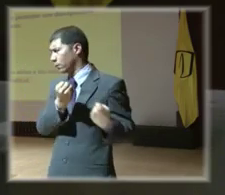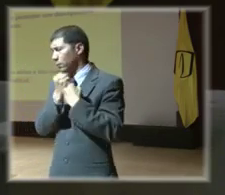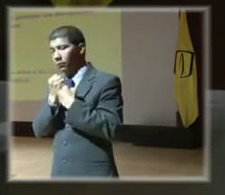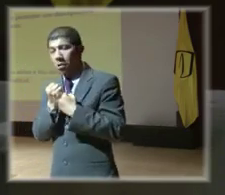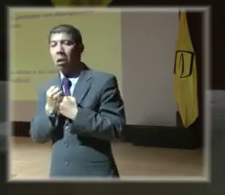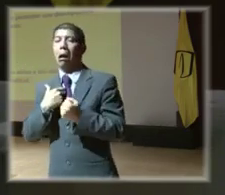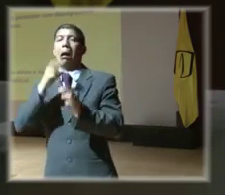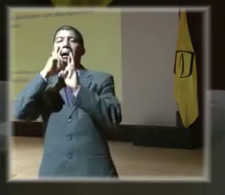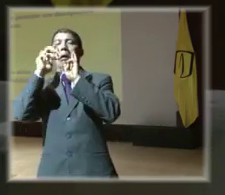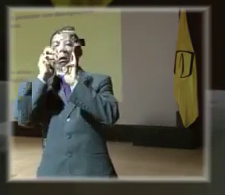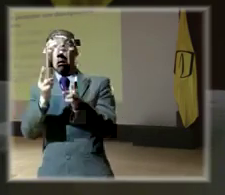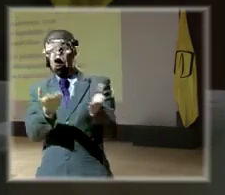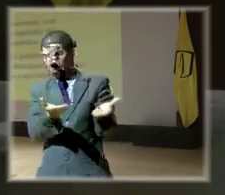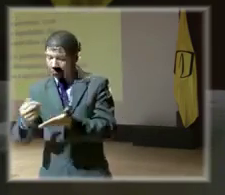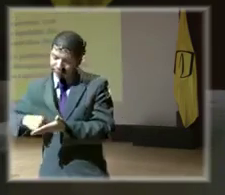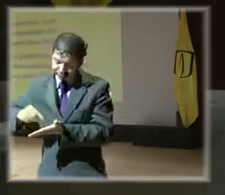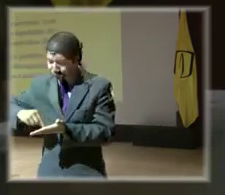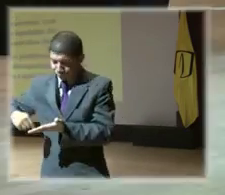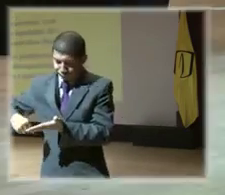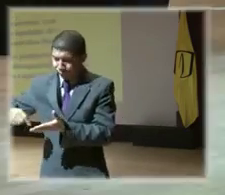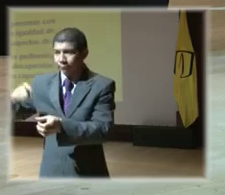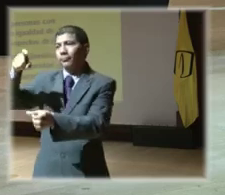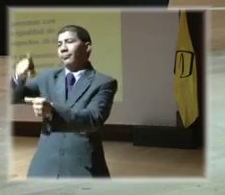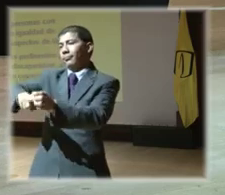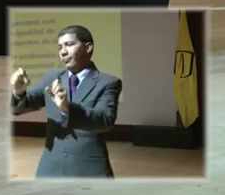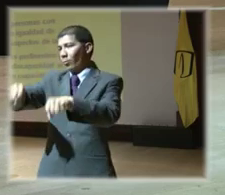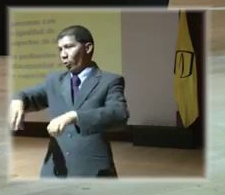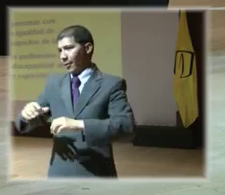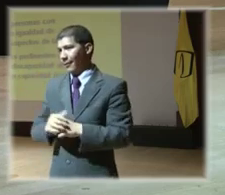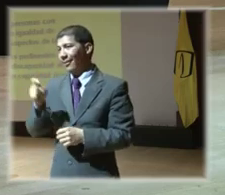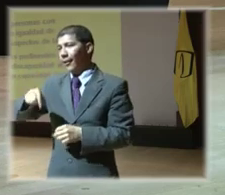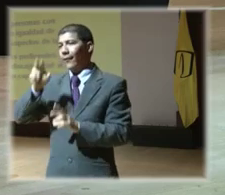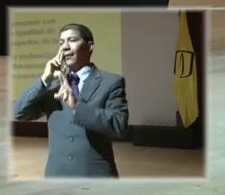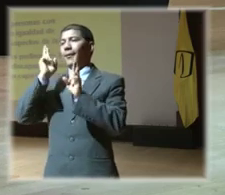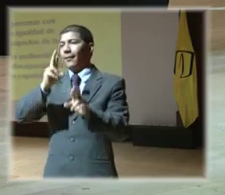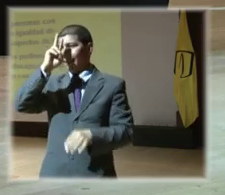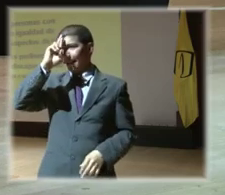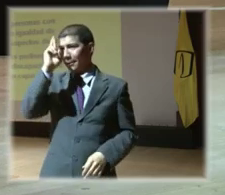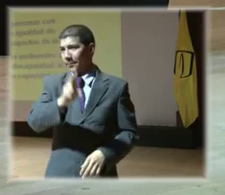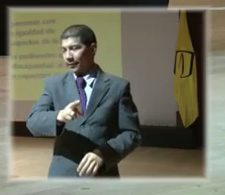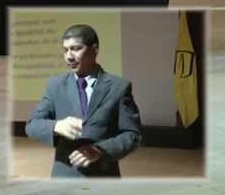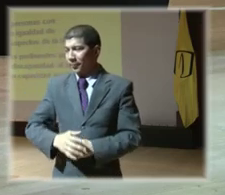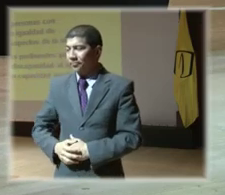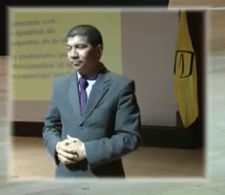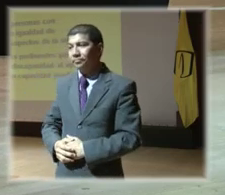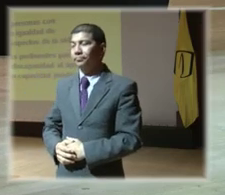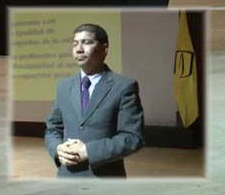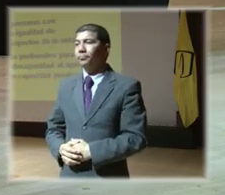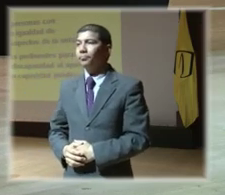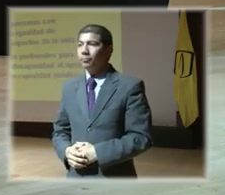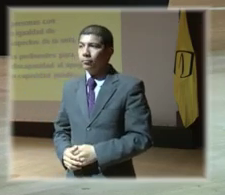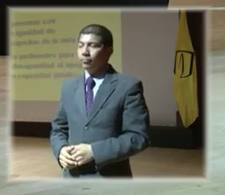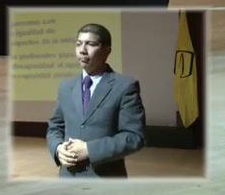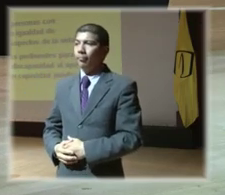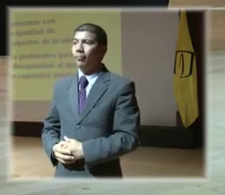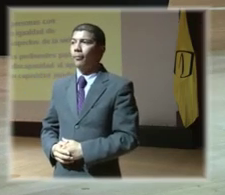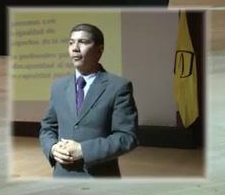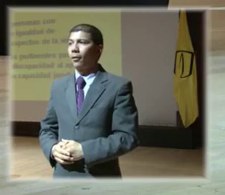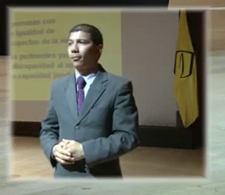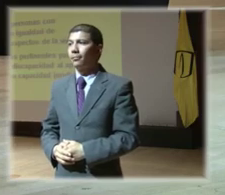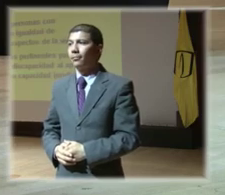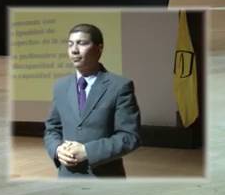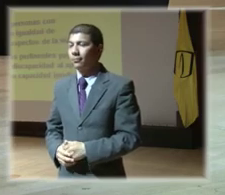judicialización de estos procesos. Agustina, sí, claro. No, porque acá esta es otra aplicación, se van a acordar de